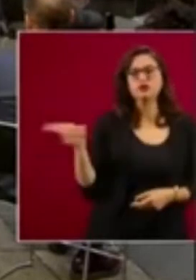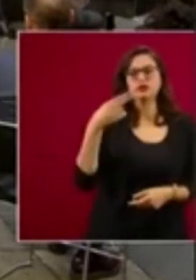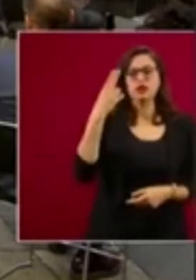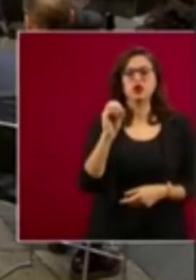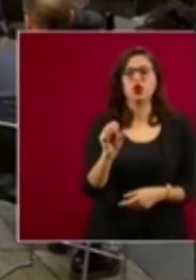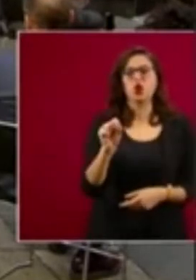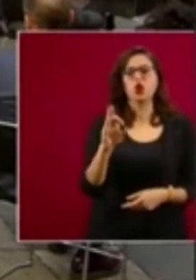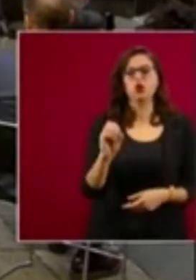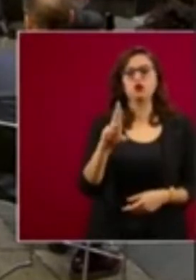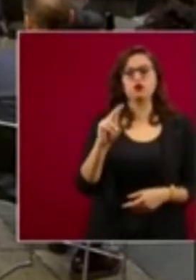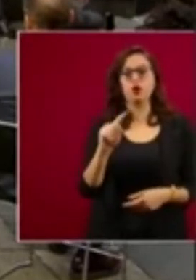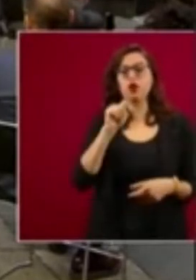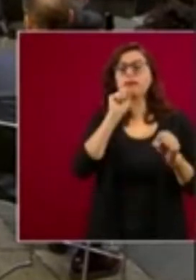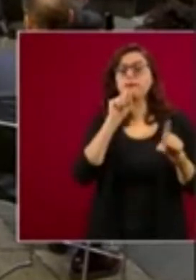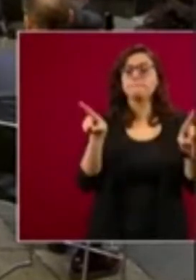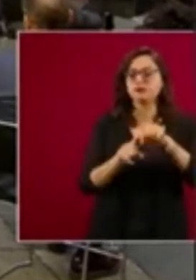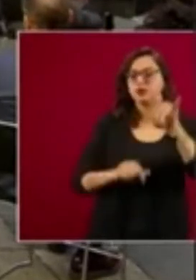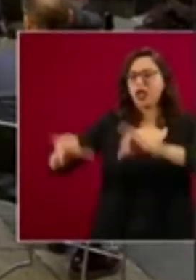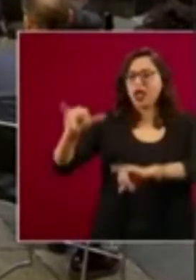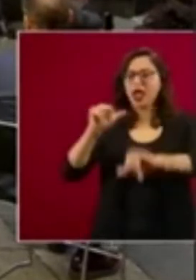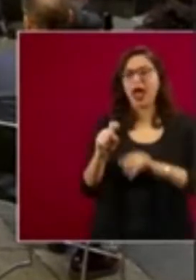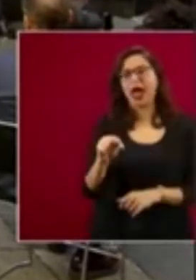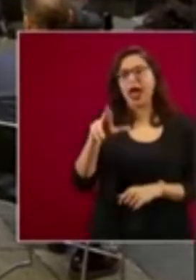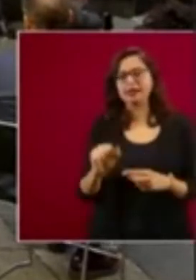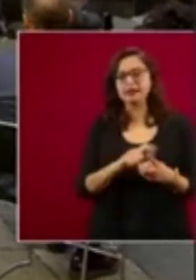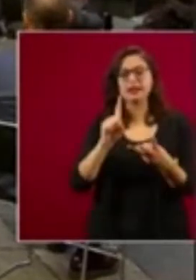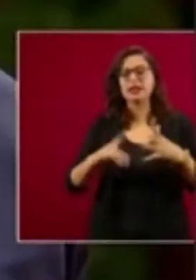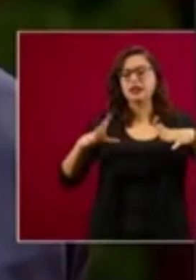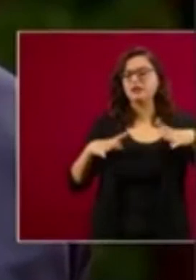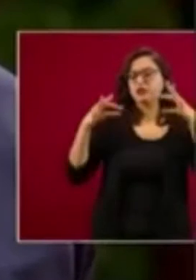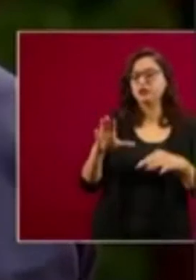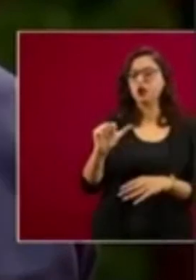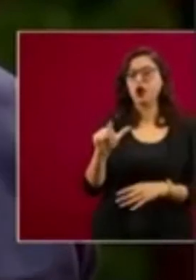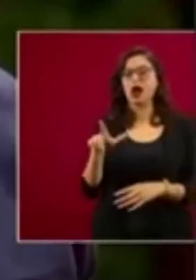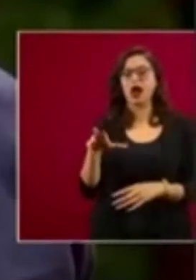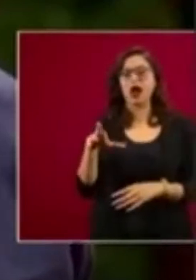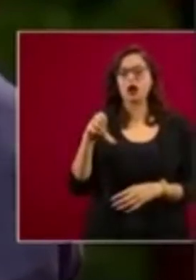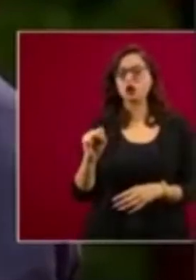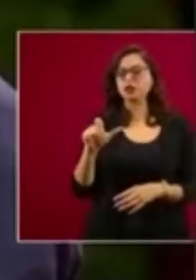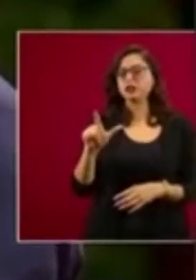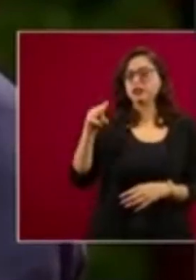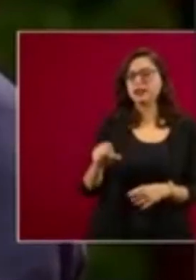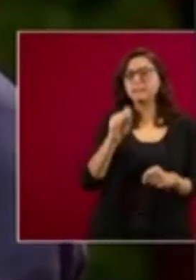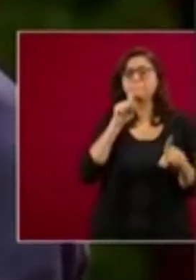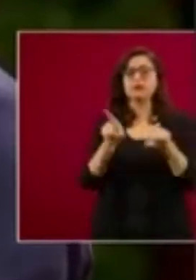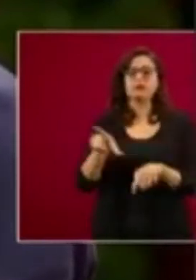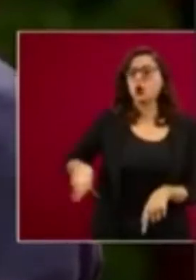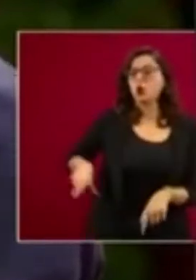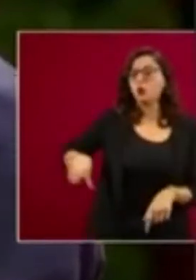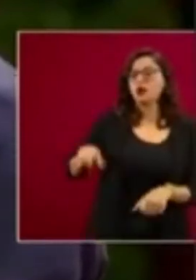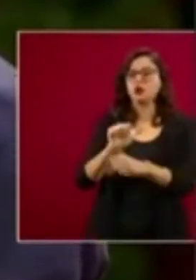logramos como país tener y, por supuesto, en reforzar todo aquello que puedan ser